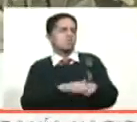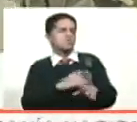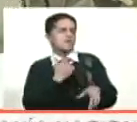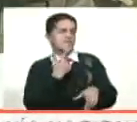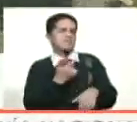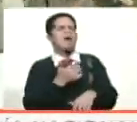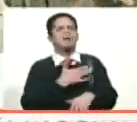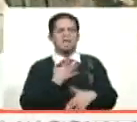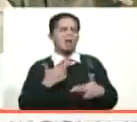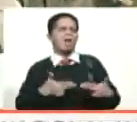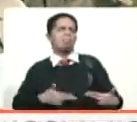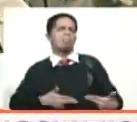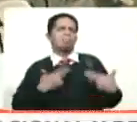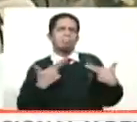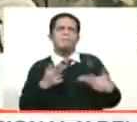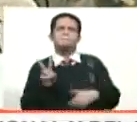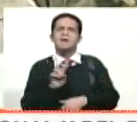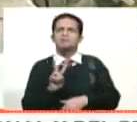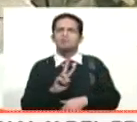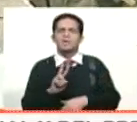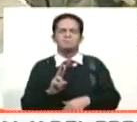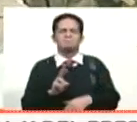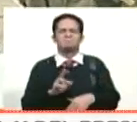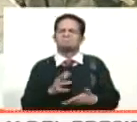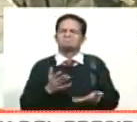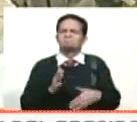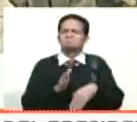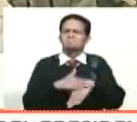a Venezuela? ¿Cuál es la causa?